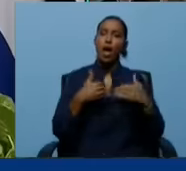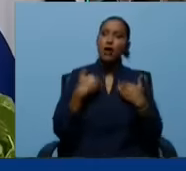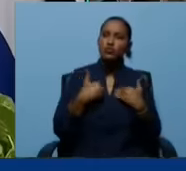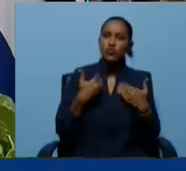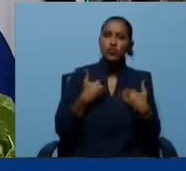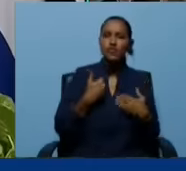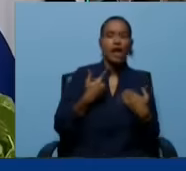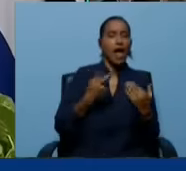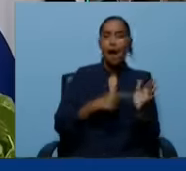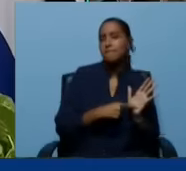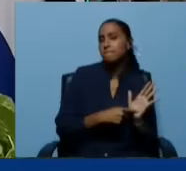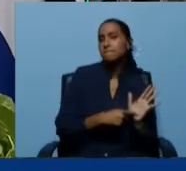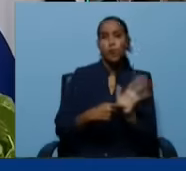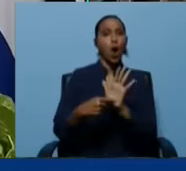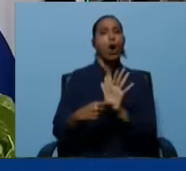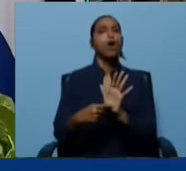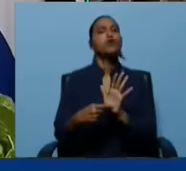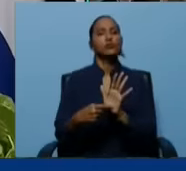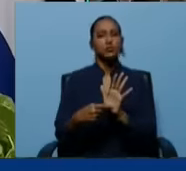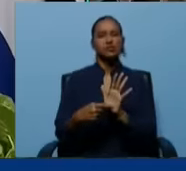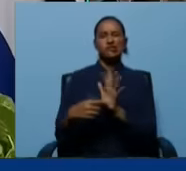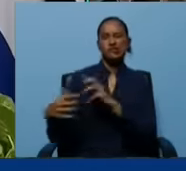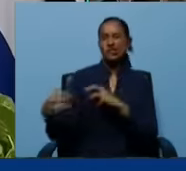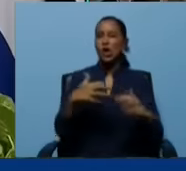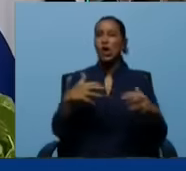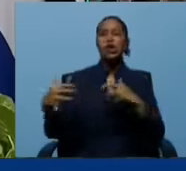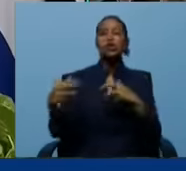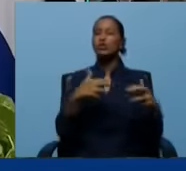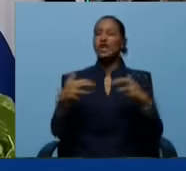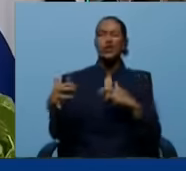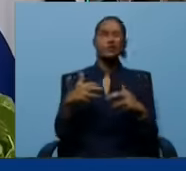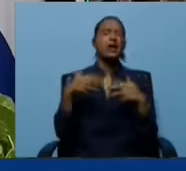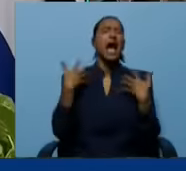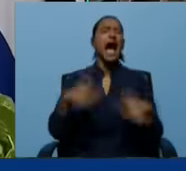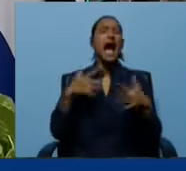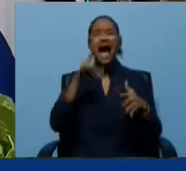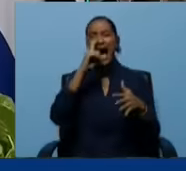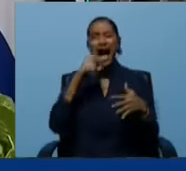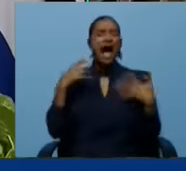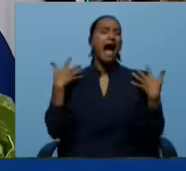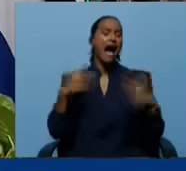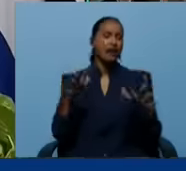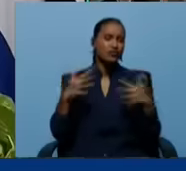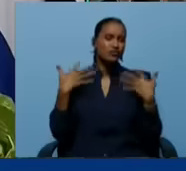batalla larguísima, y los crímenes de Somoza.